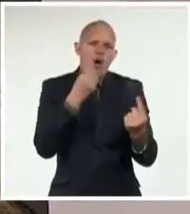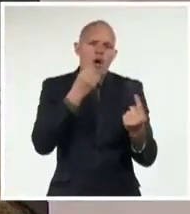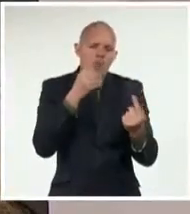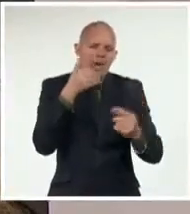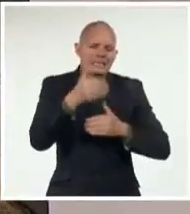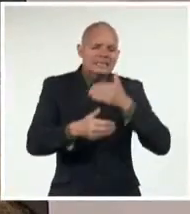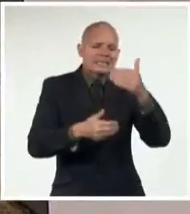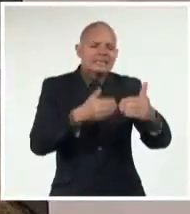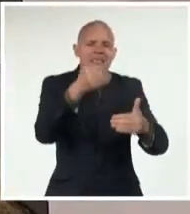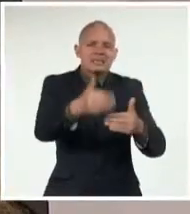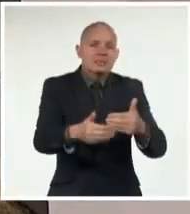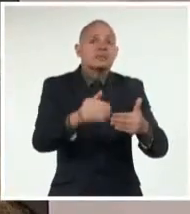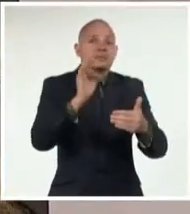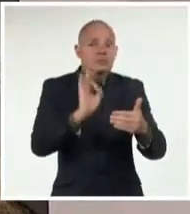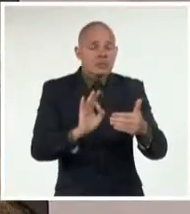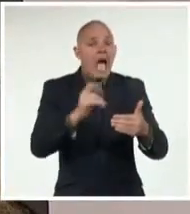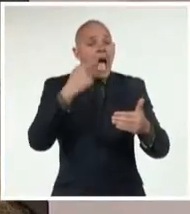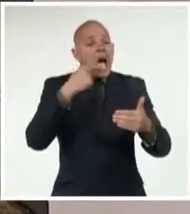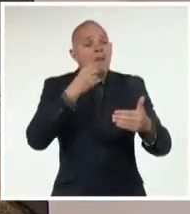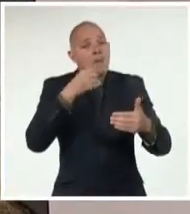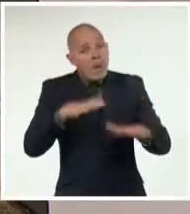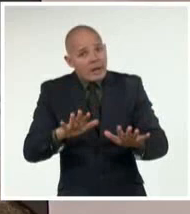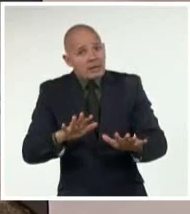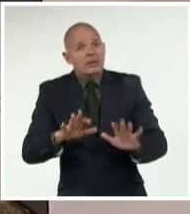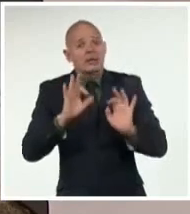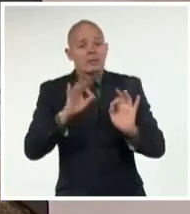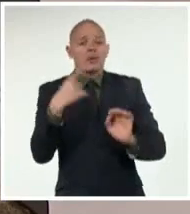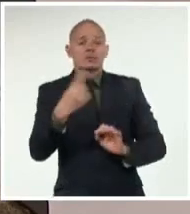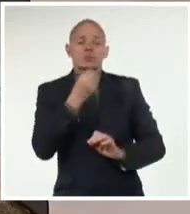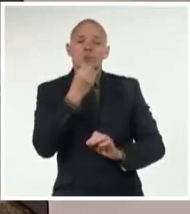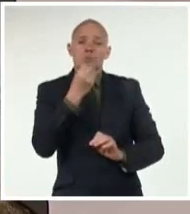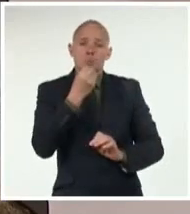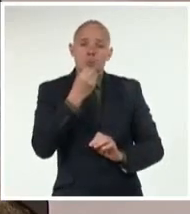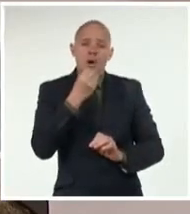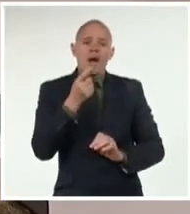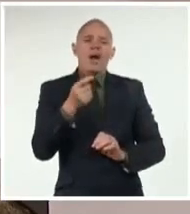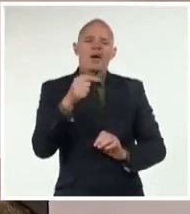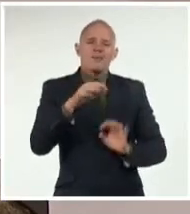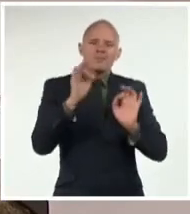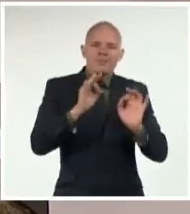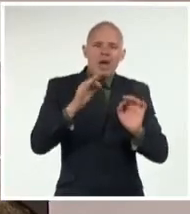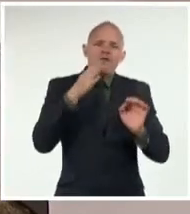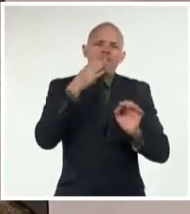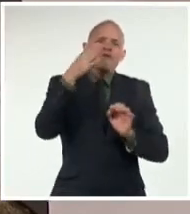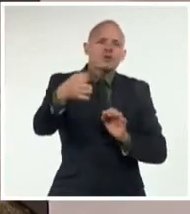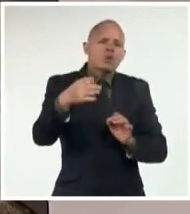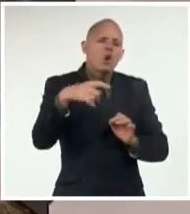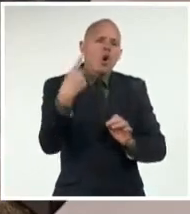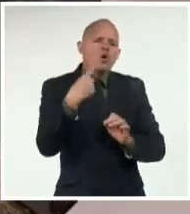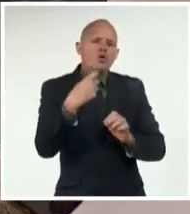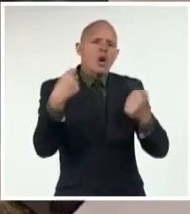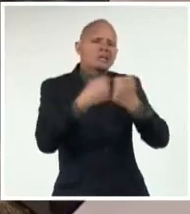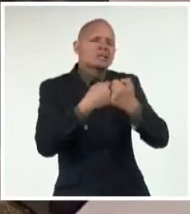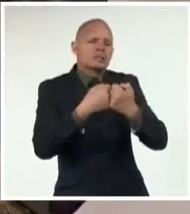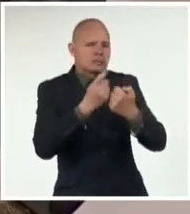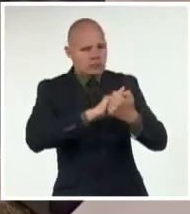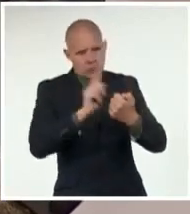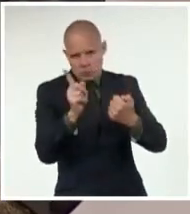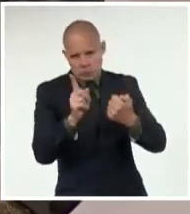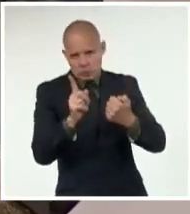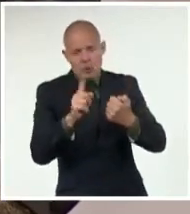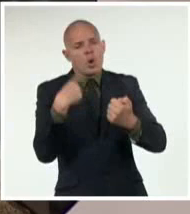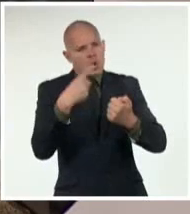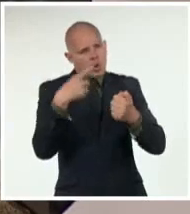proyecto, de manera que lo posible presente no contradiga lo necesario futuro del proyecto